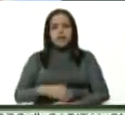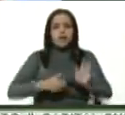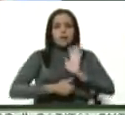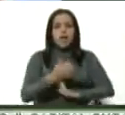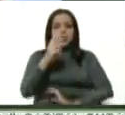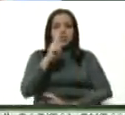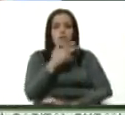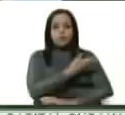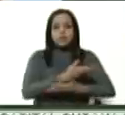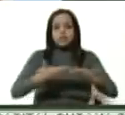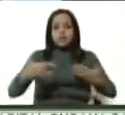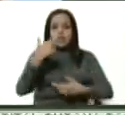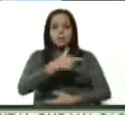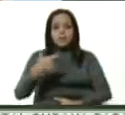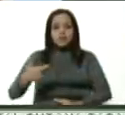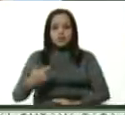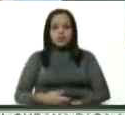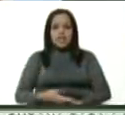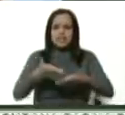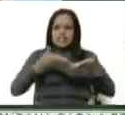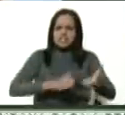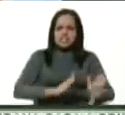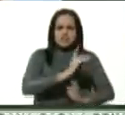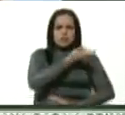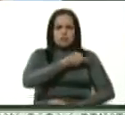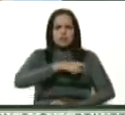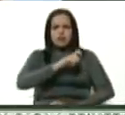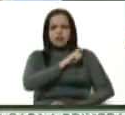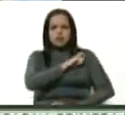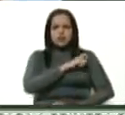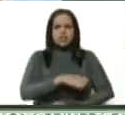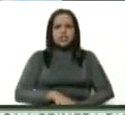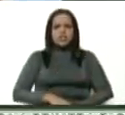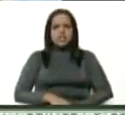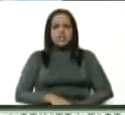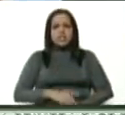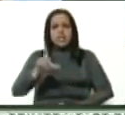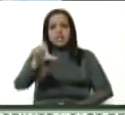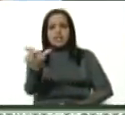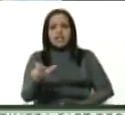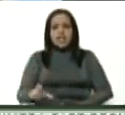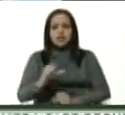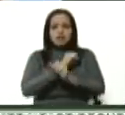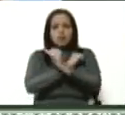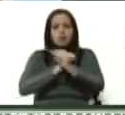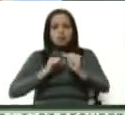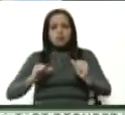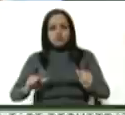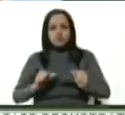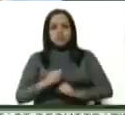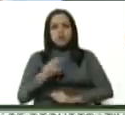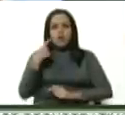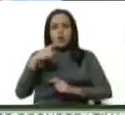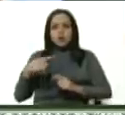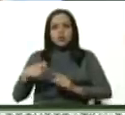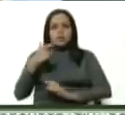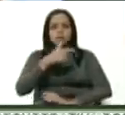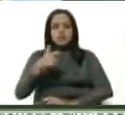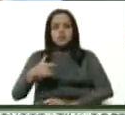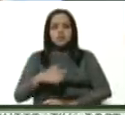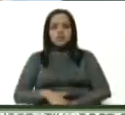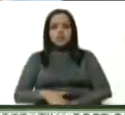entre españoles y descendientes de españoles, italianos, portugueses y de otras nacionalidades de Europa que